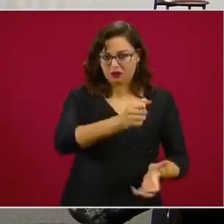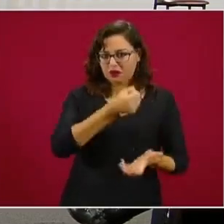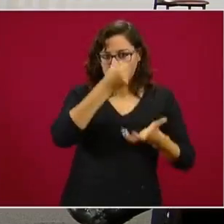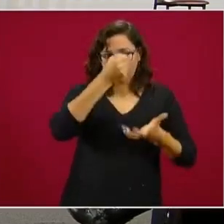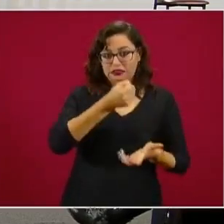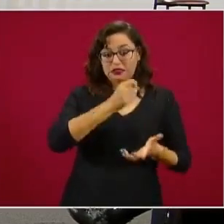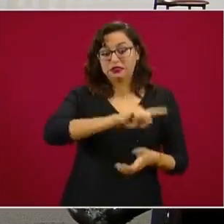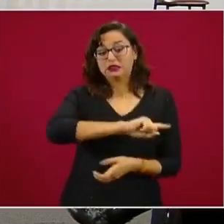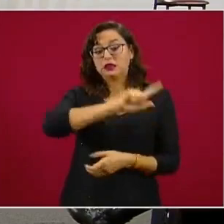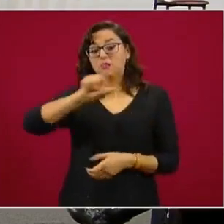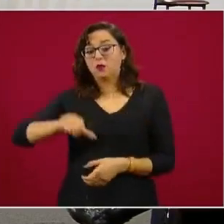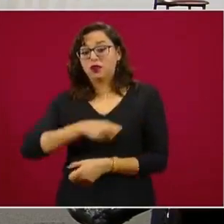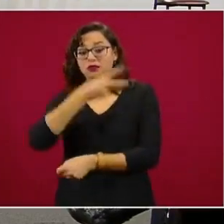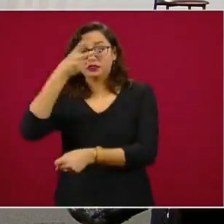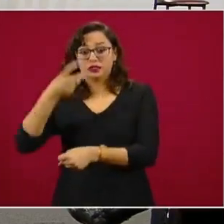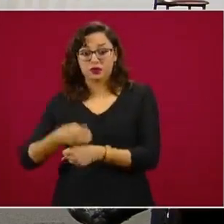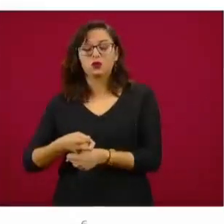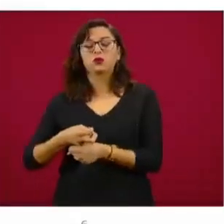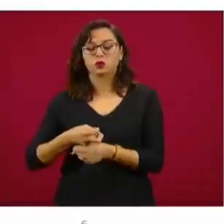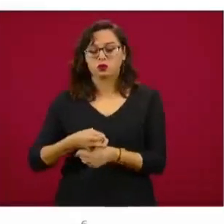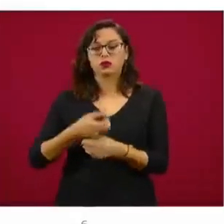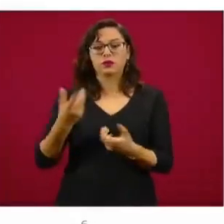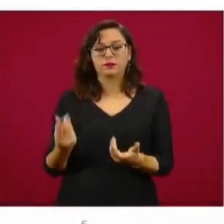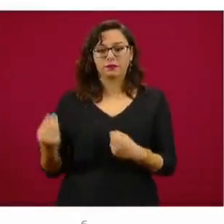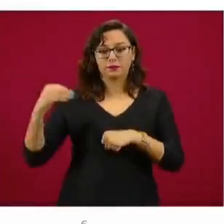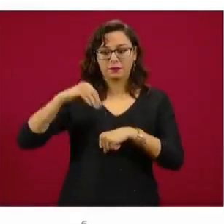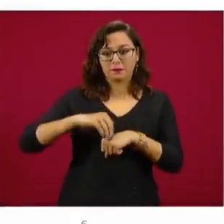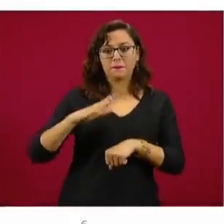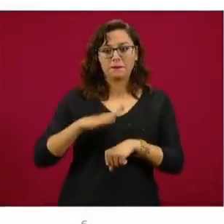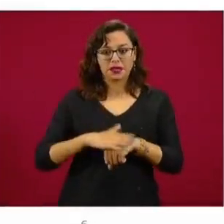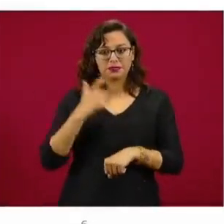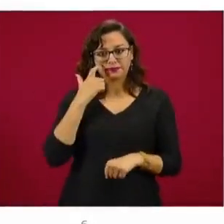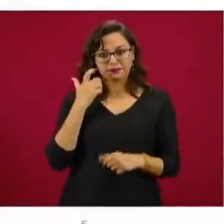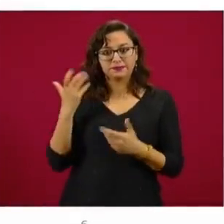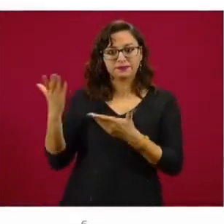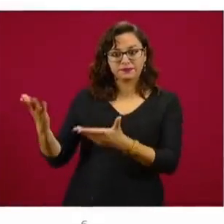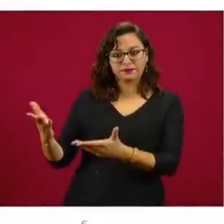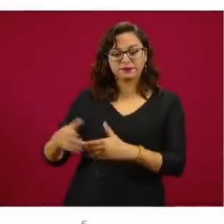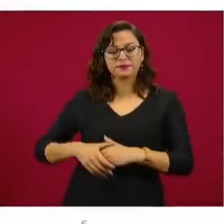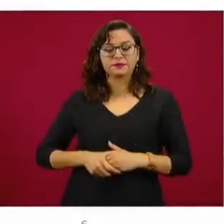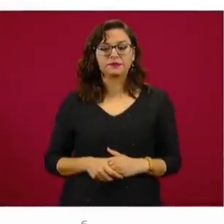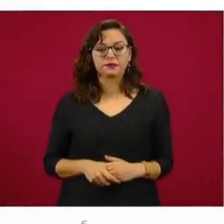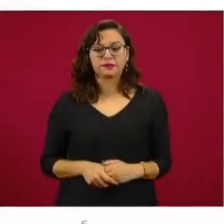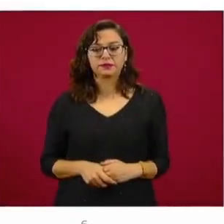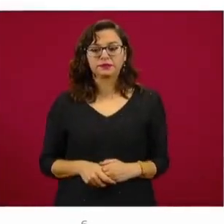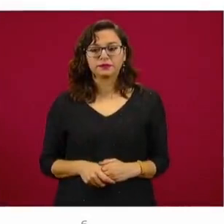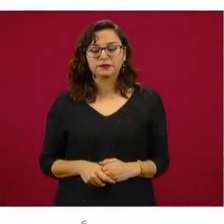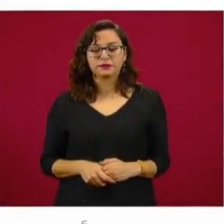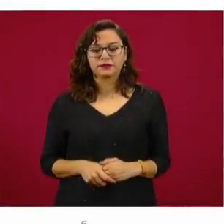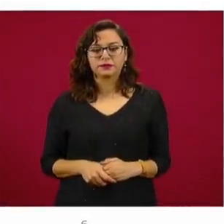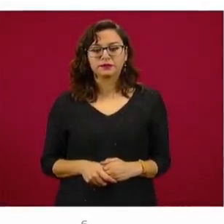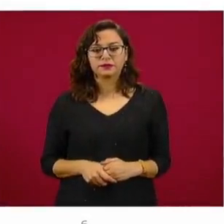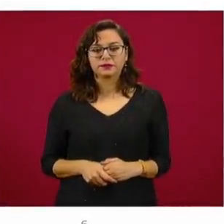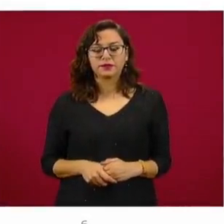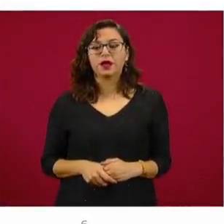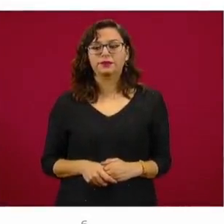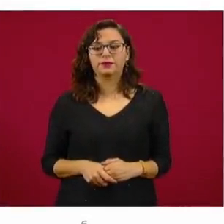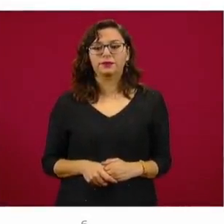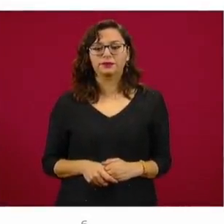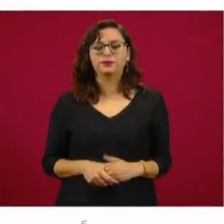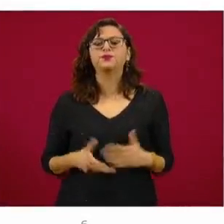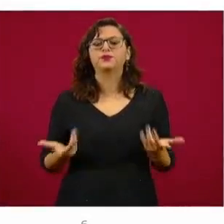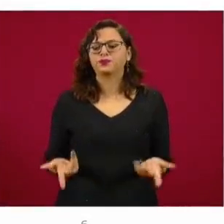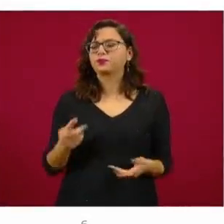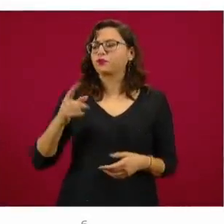recaudación secundaria es todo el esfuerzo adicional que hicieron todos los trabajadores del SAT para que a pesar de la pandemia y como